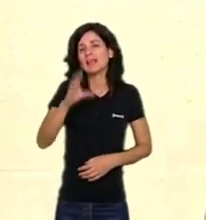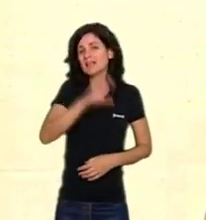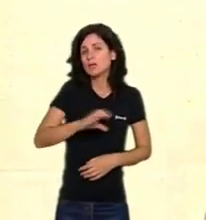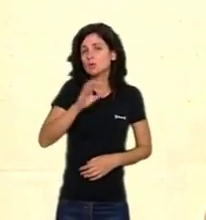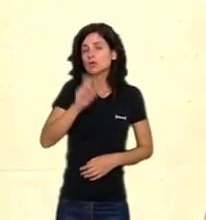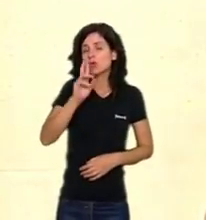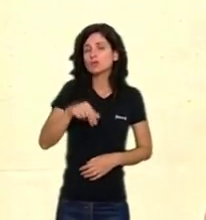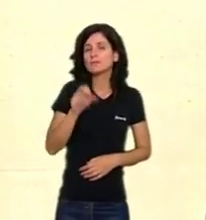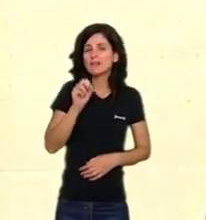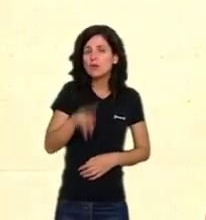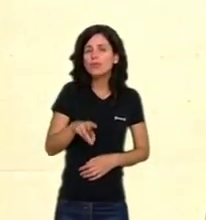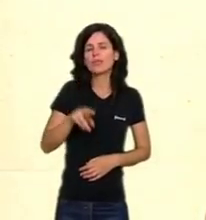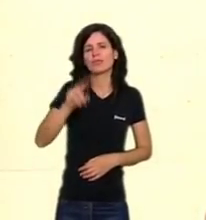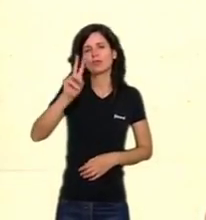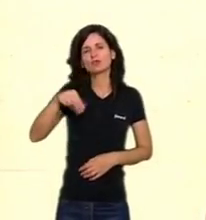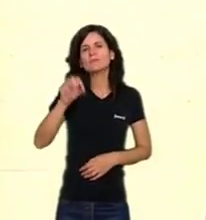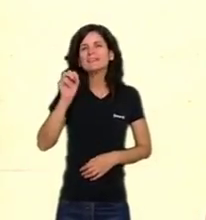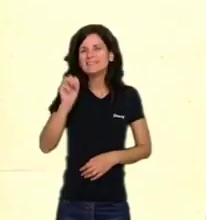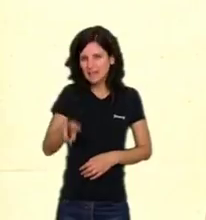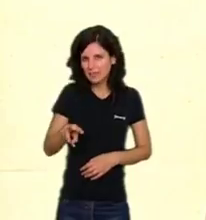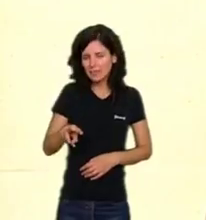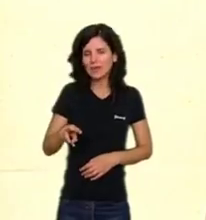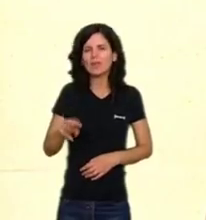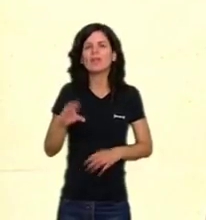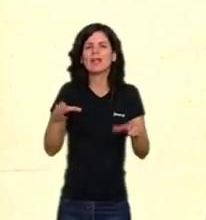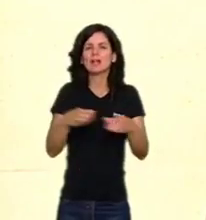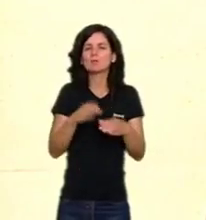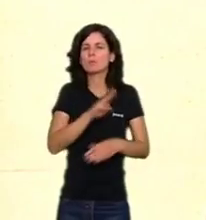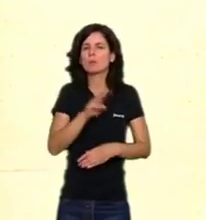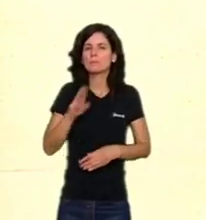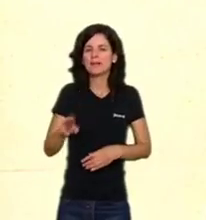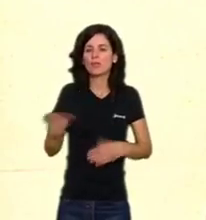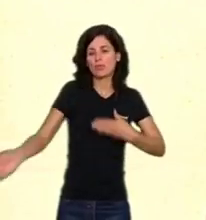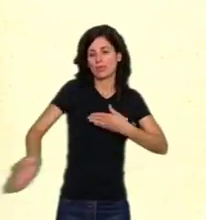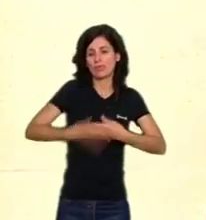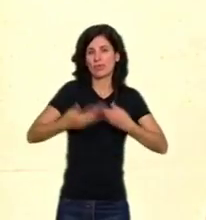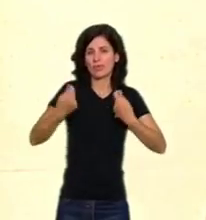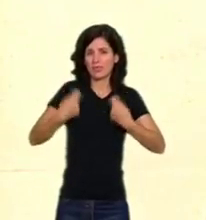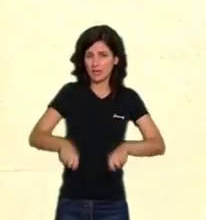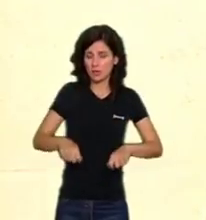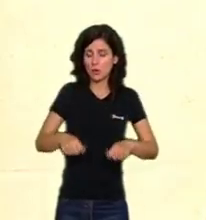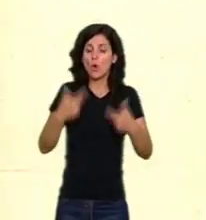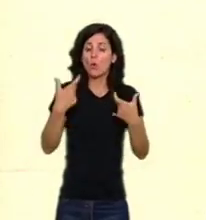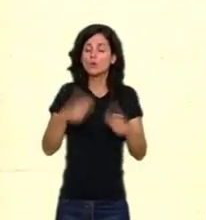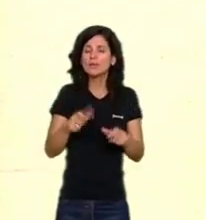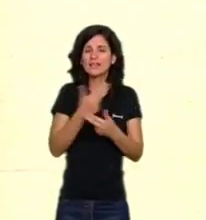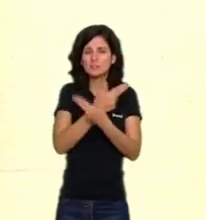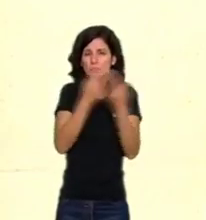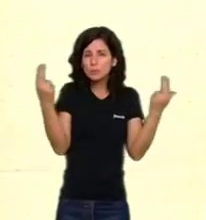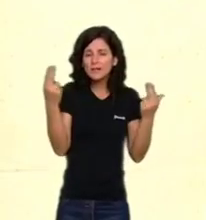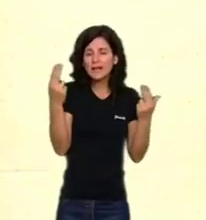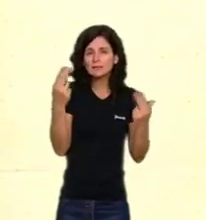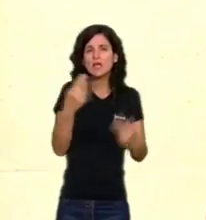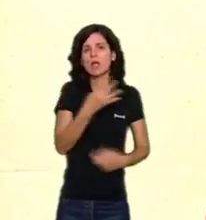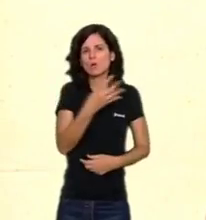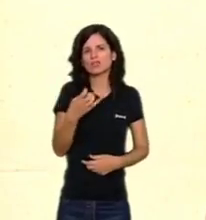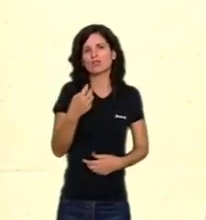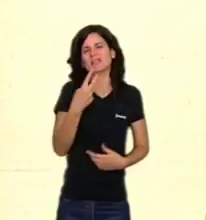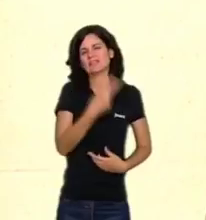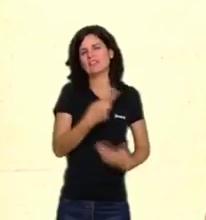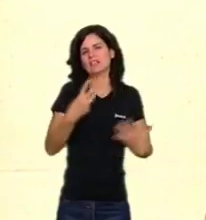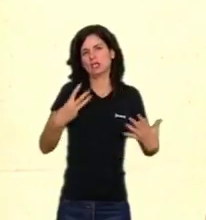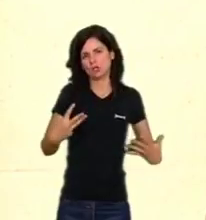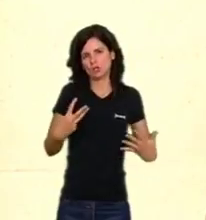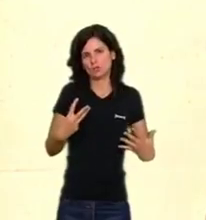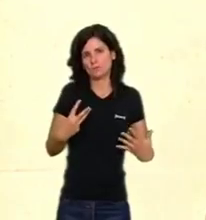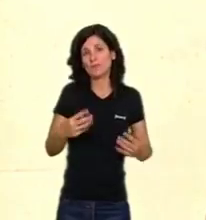2012 y 2013, el Partido Popular cerró 428 unidades públicas de educación y